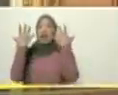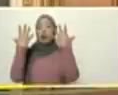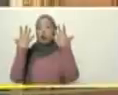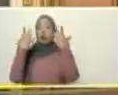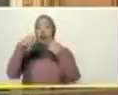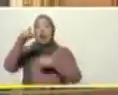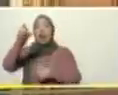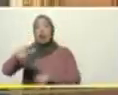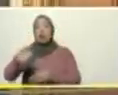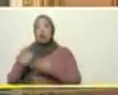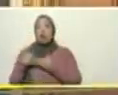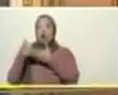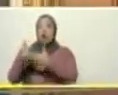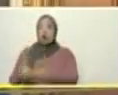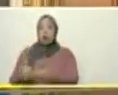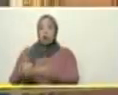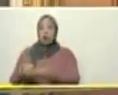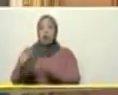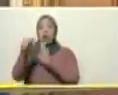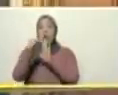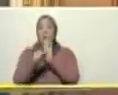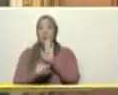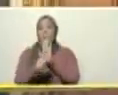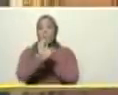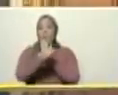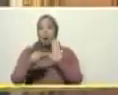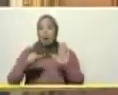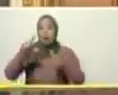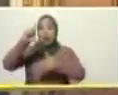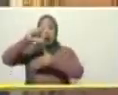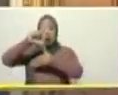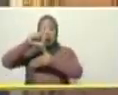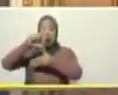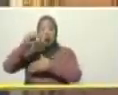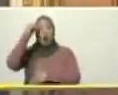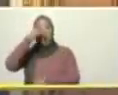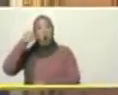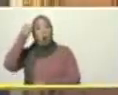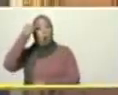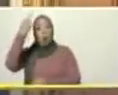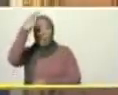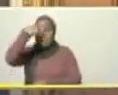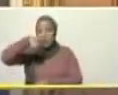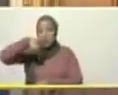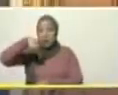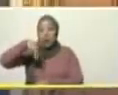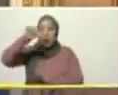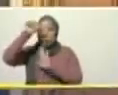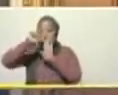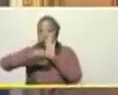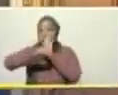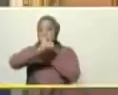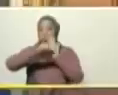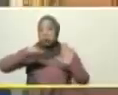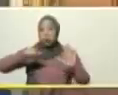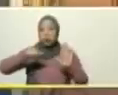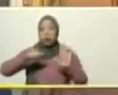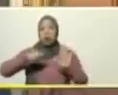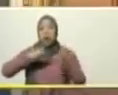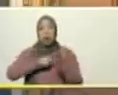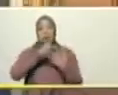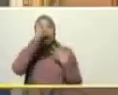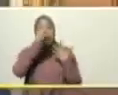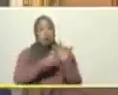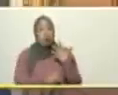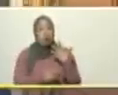ha operado a casi 7 millones de latinoamericanos y caribeños. Y yo le ofrecí, le propuse, y